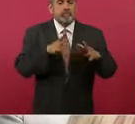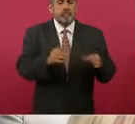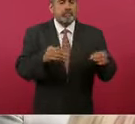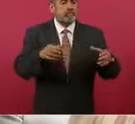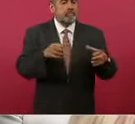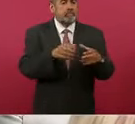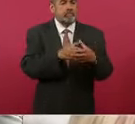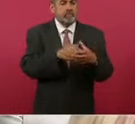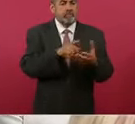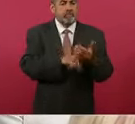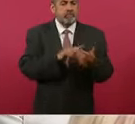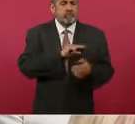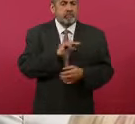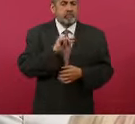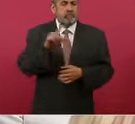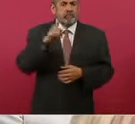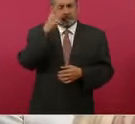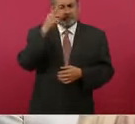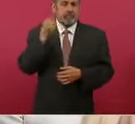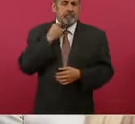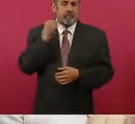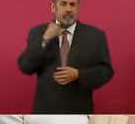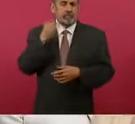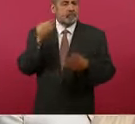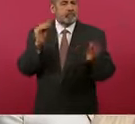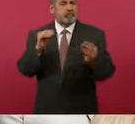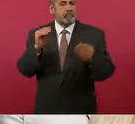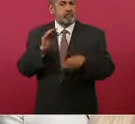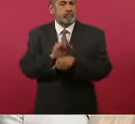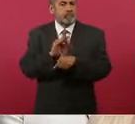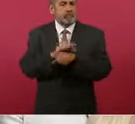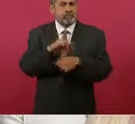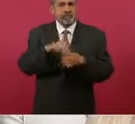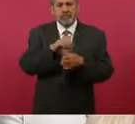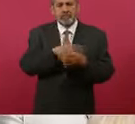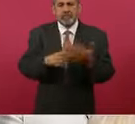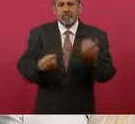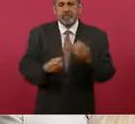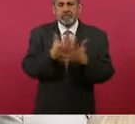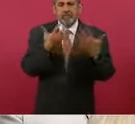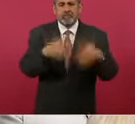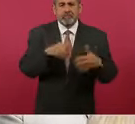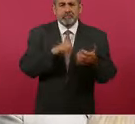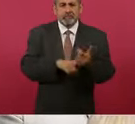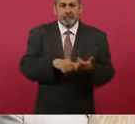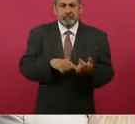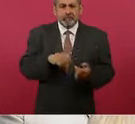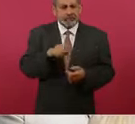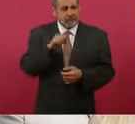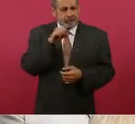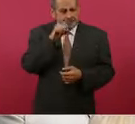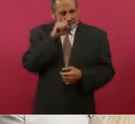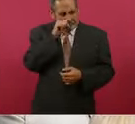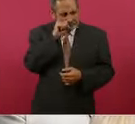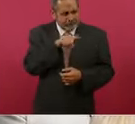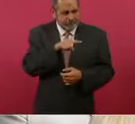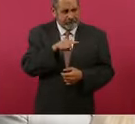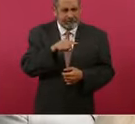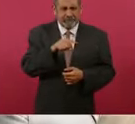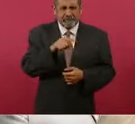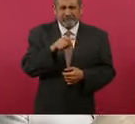un despacho especializado en litigio electoral. Esta empresa se llama Pente Más Soluciones y